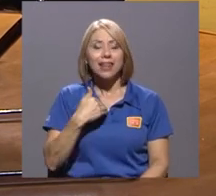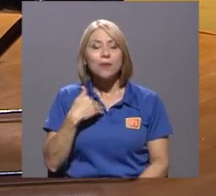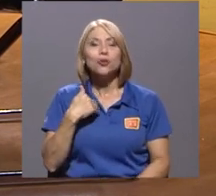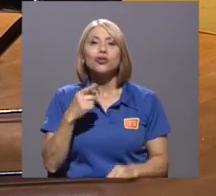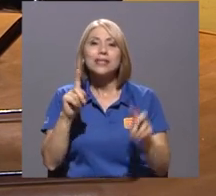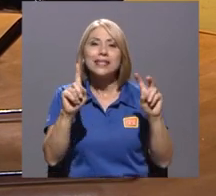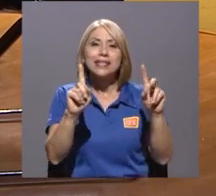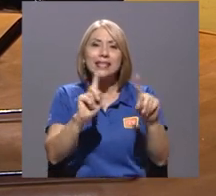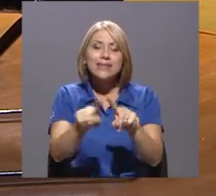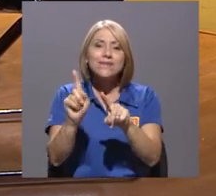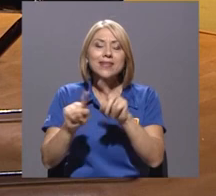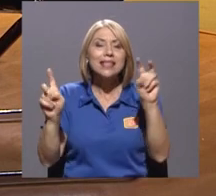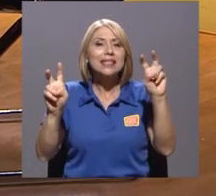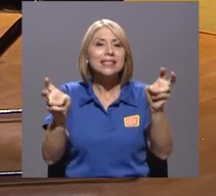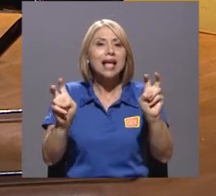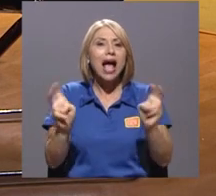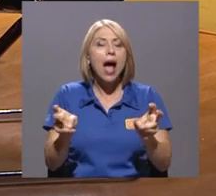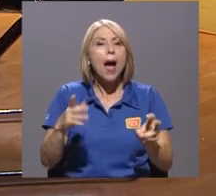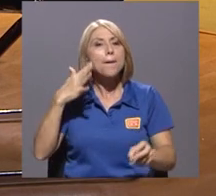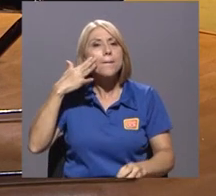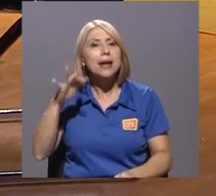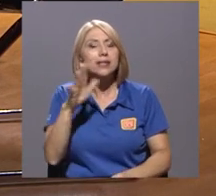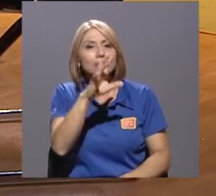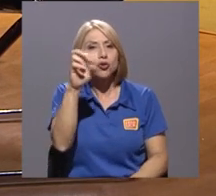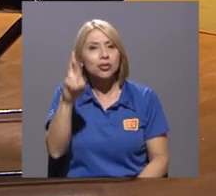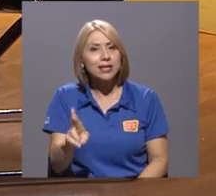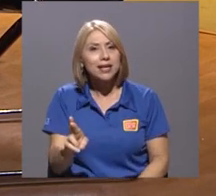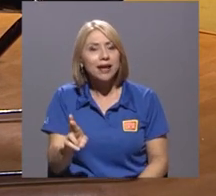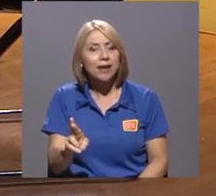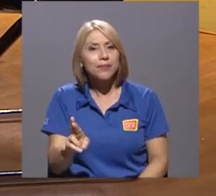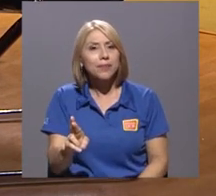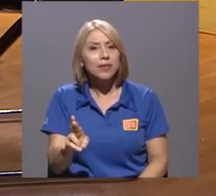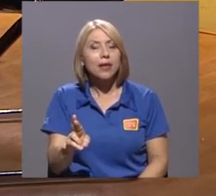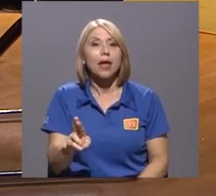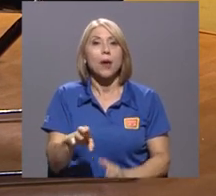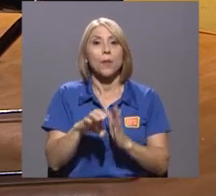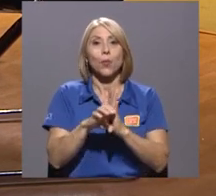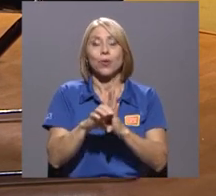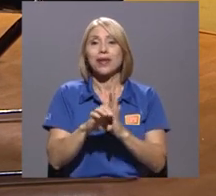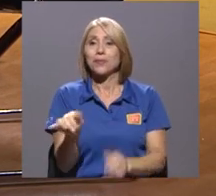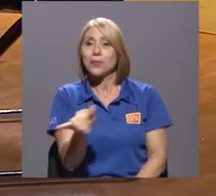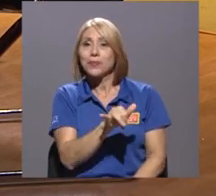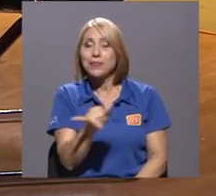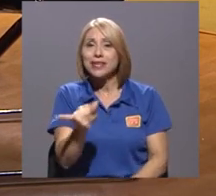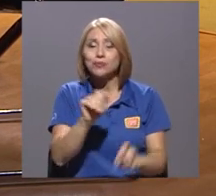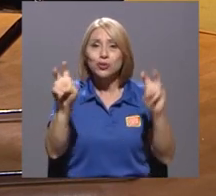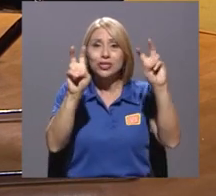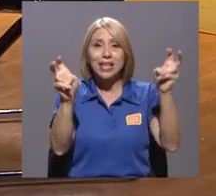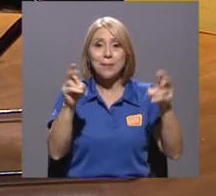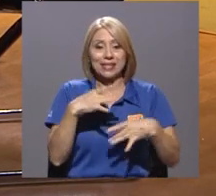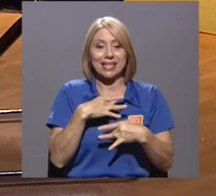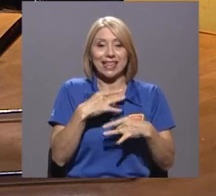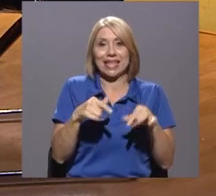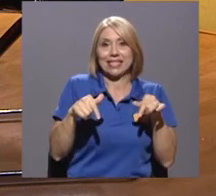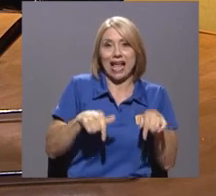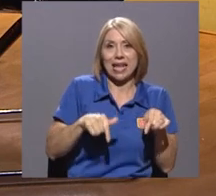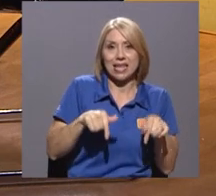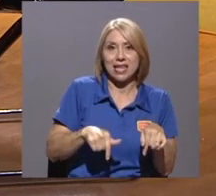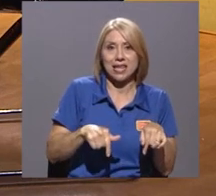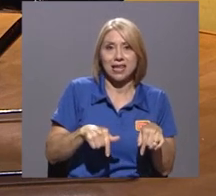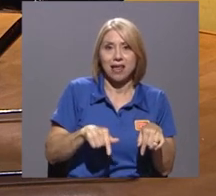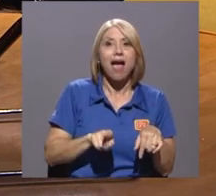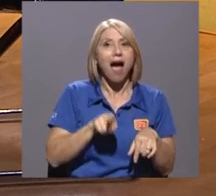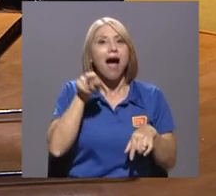rica nos encontramos aquí son son las mismas temas que son de interés aquí en los cuales